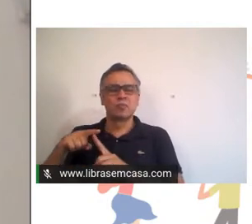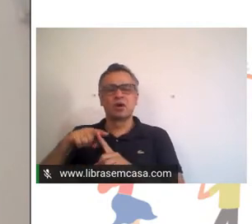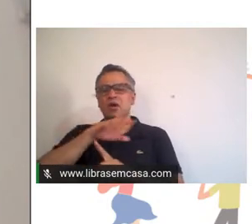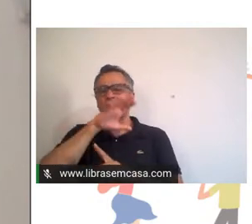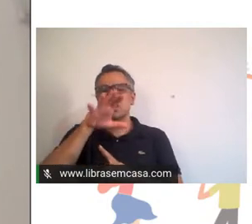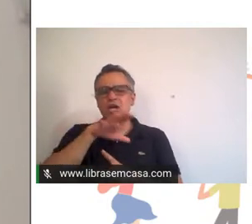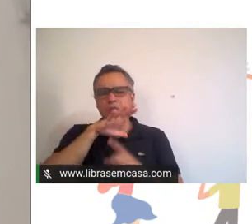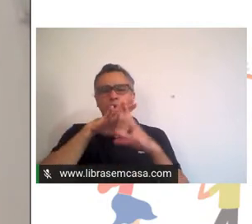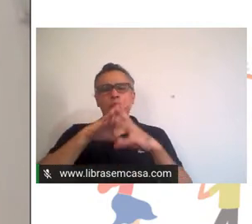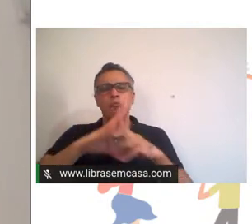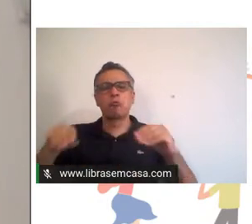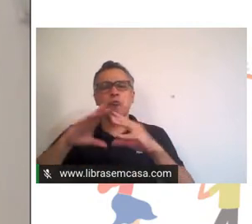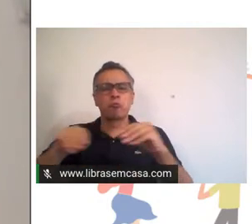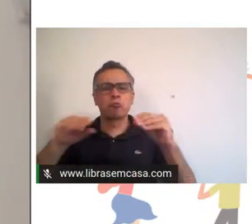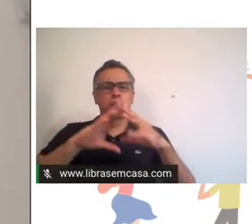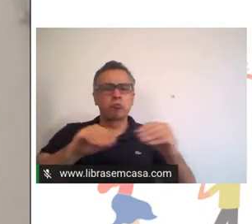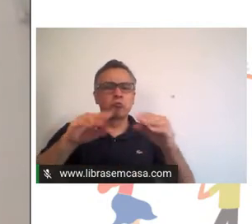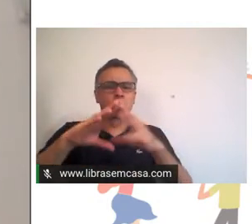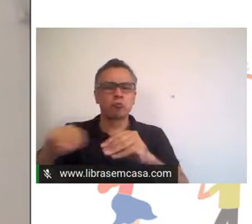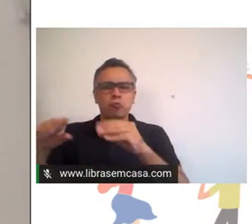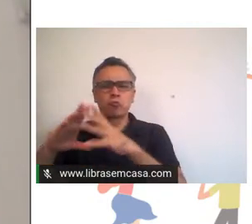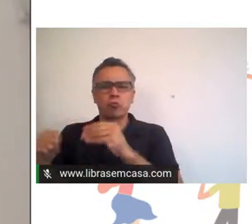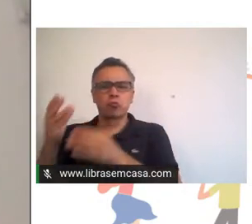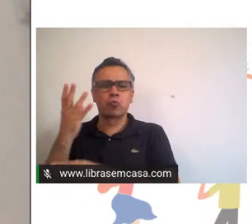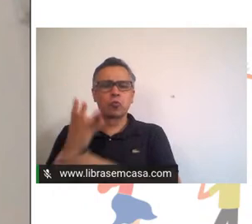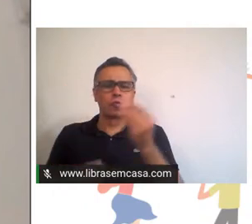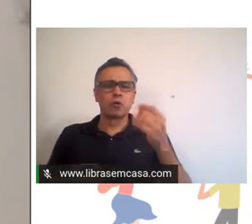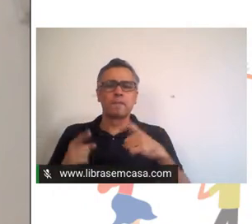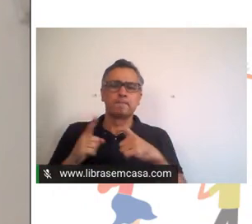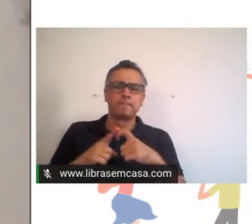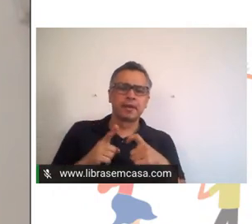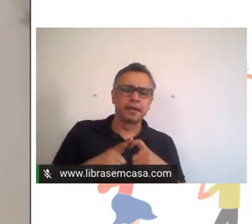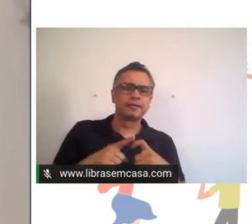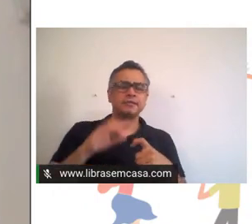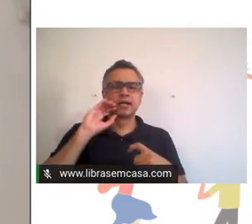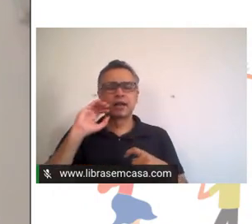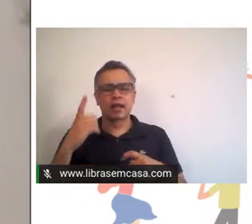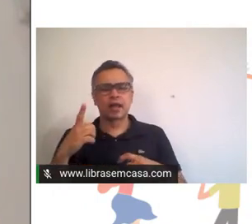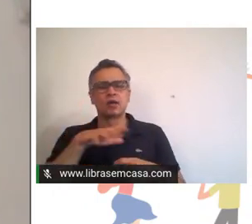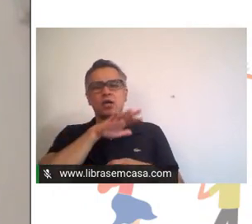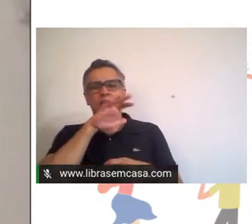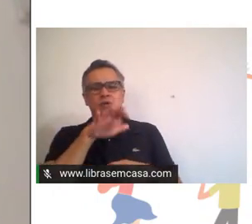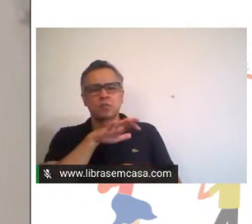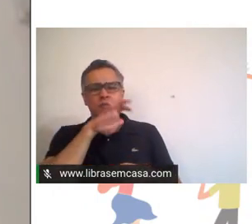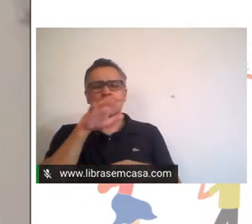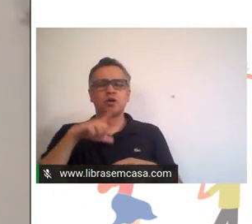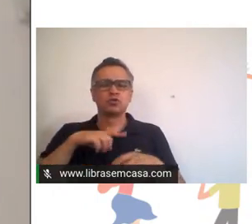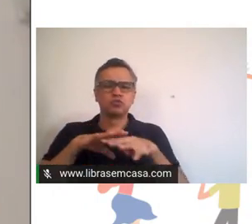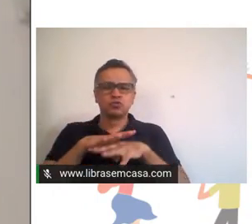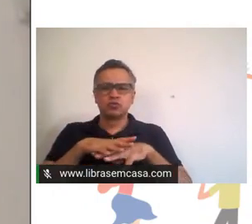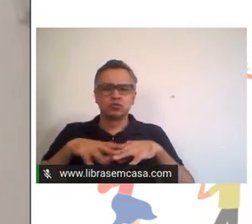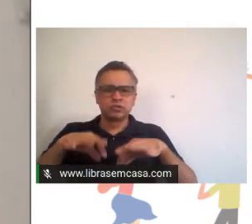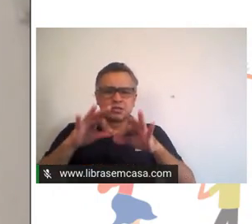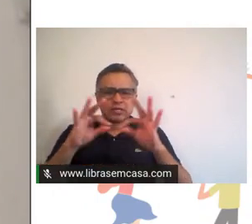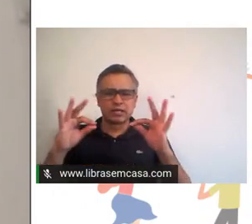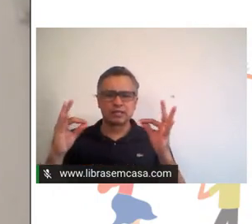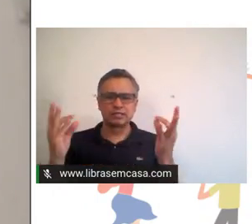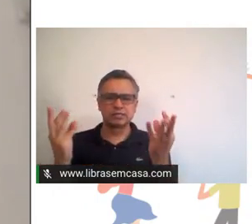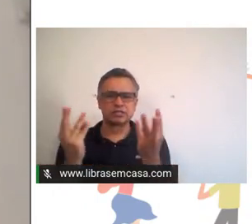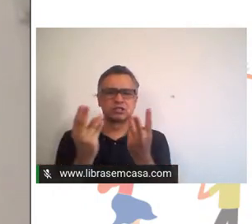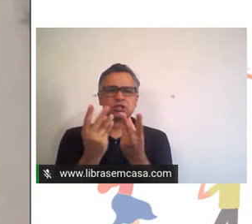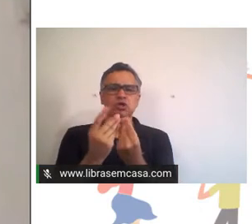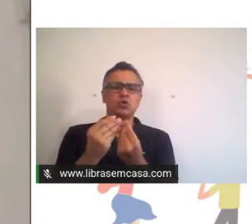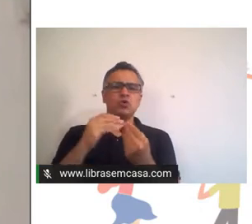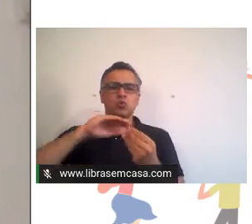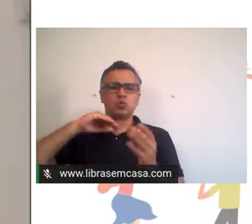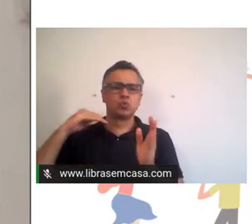que involucran por supuesto medicina, por supuesto animales y por supuesto un tejido que vamos desilvanando y que lo